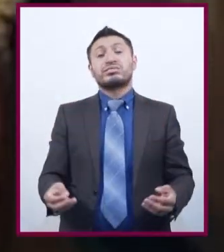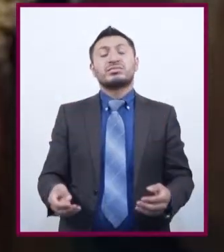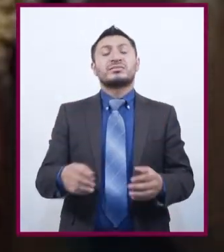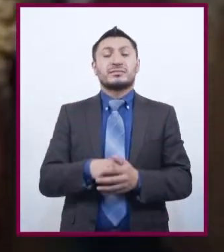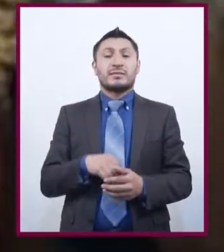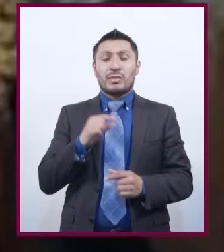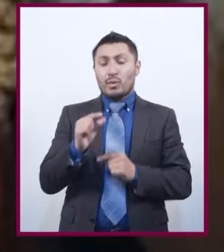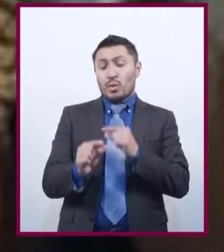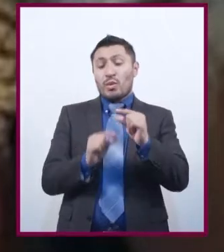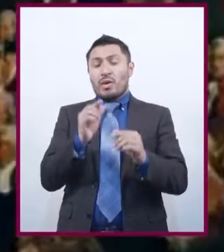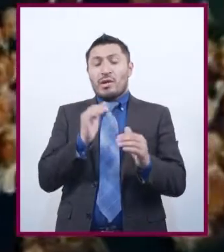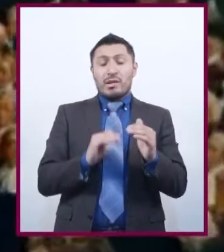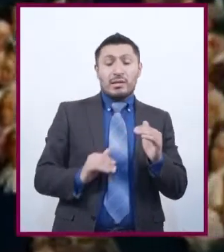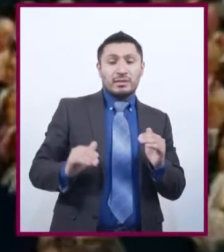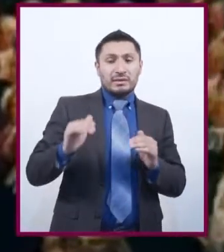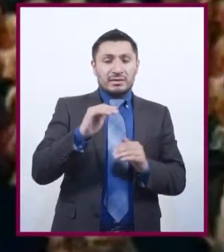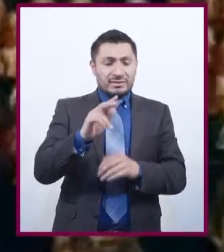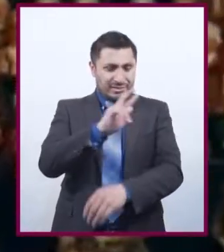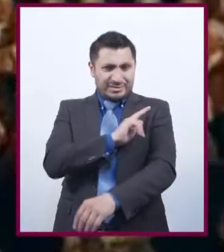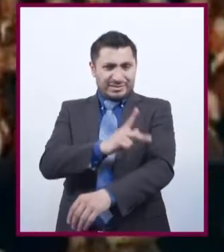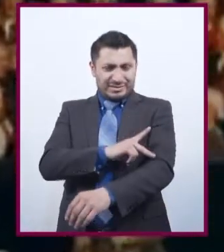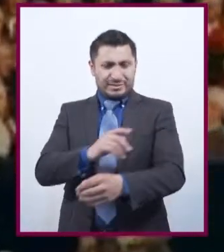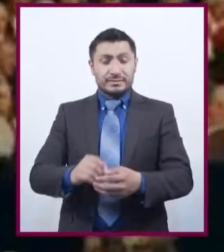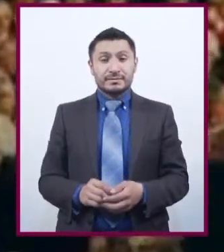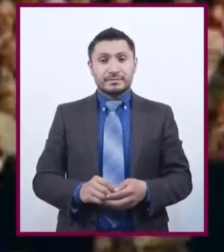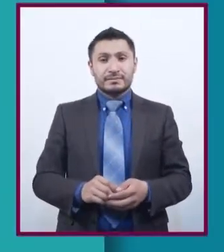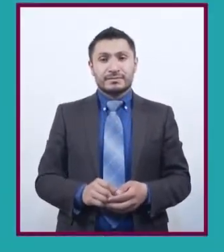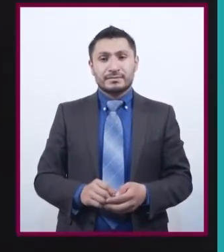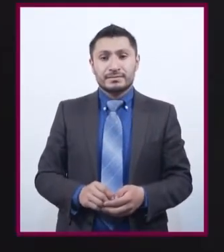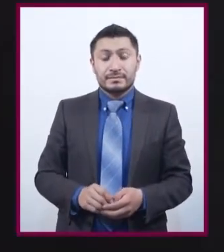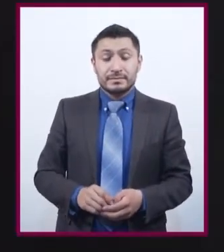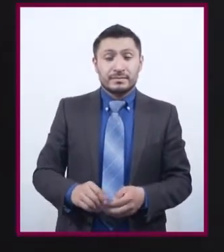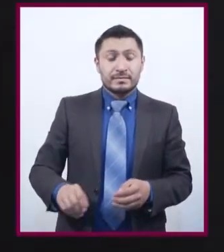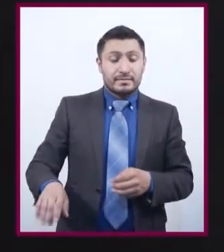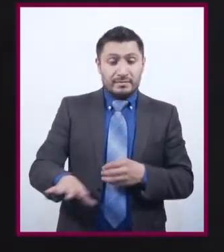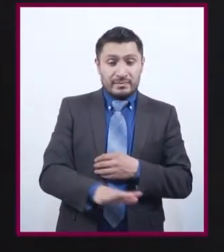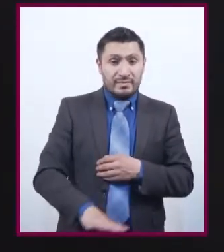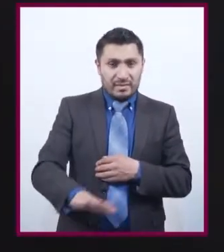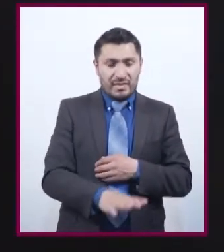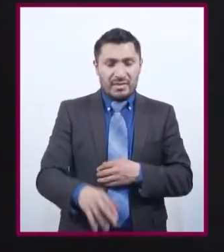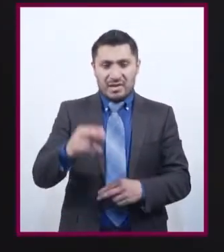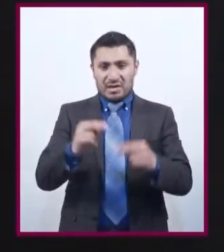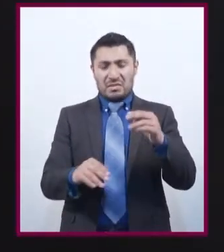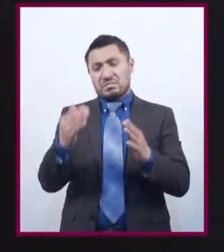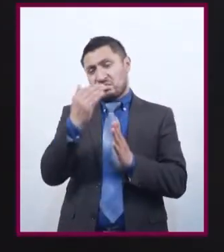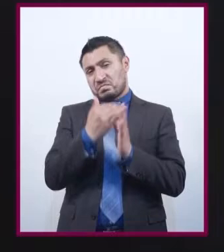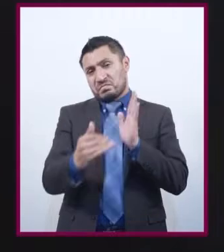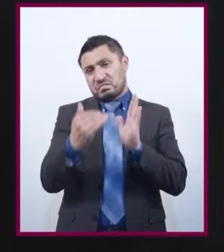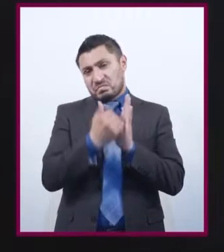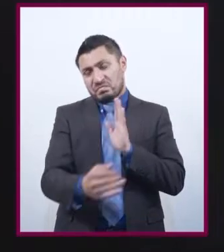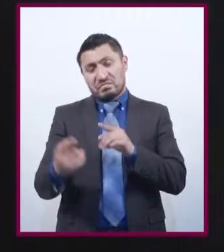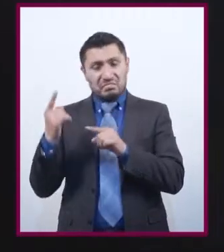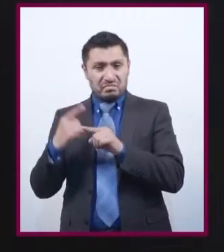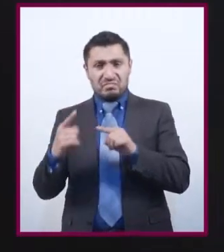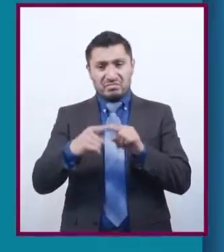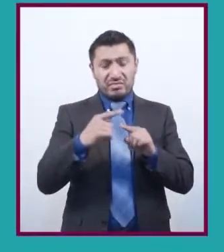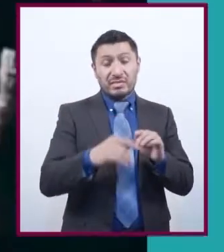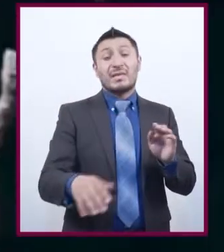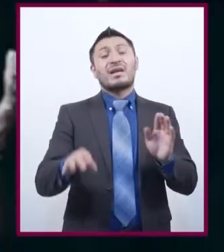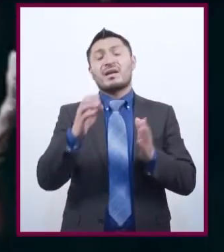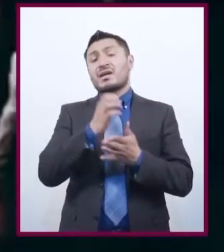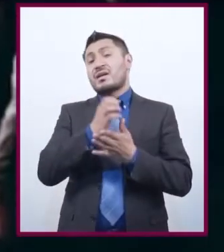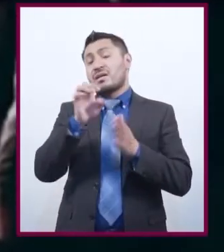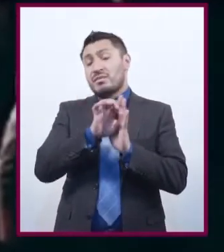burguesa que poco a poco se había posicionado en el poder debajo surgieron las clases medias de diferentes tipos